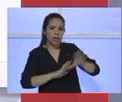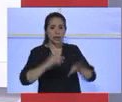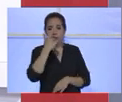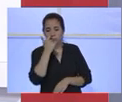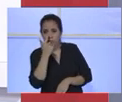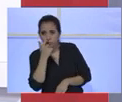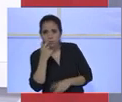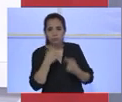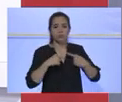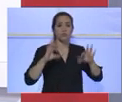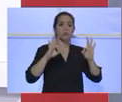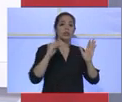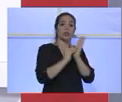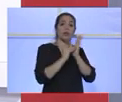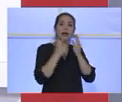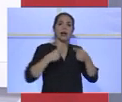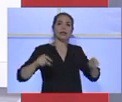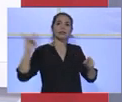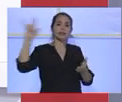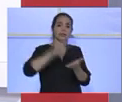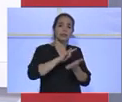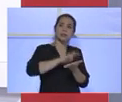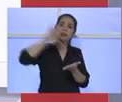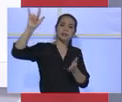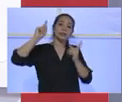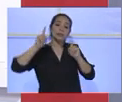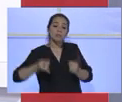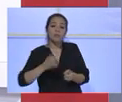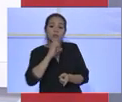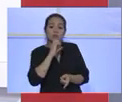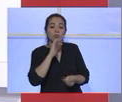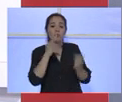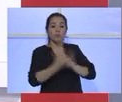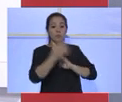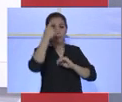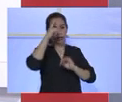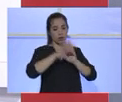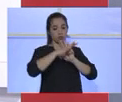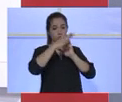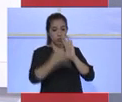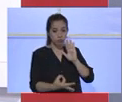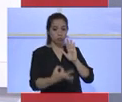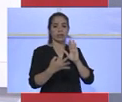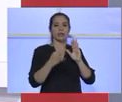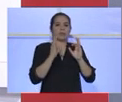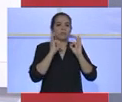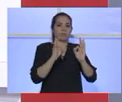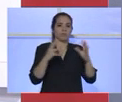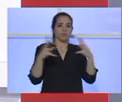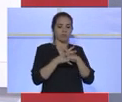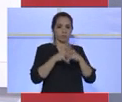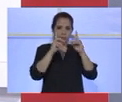toda la actividad de la aviación civil e hidrometeorológica se cumpla con orden, con regularidad y sobre todo